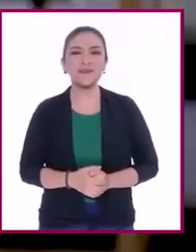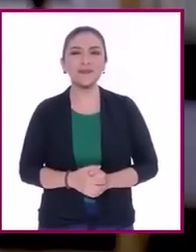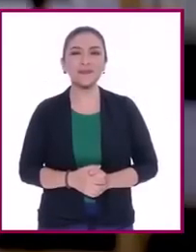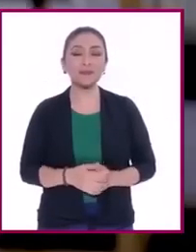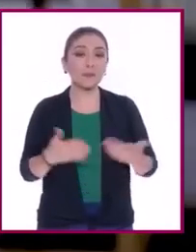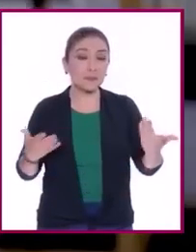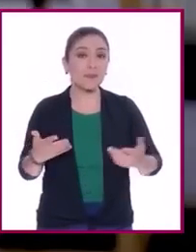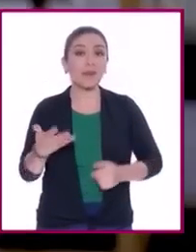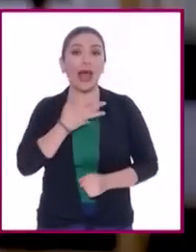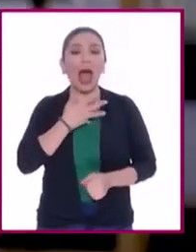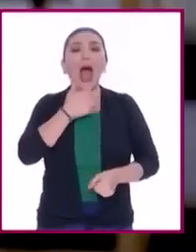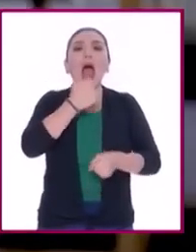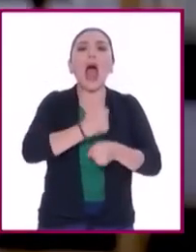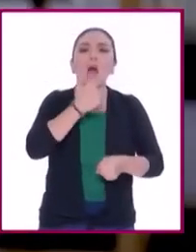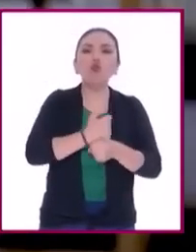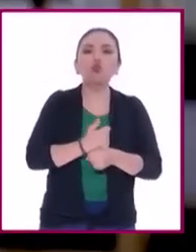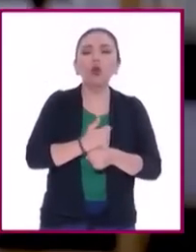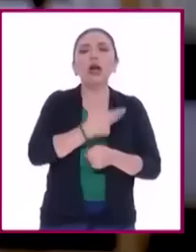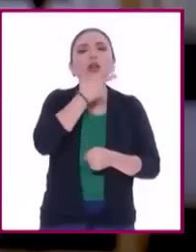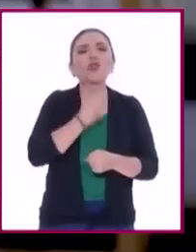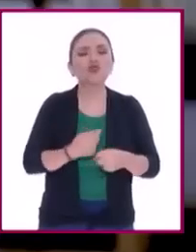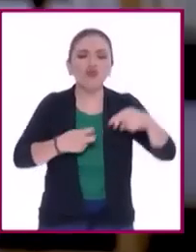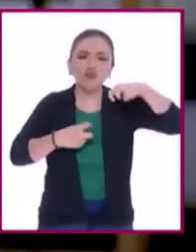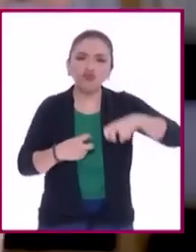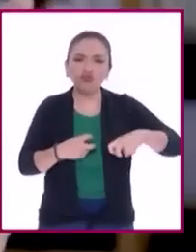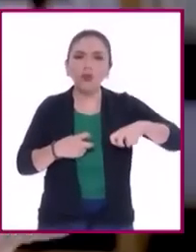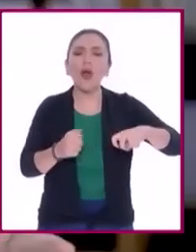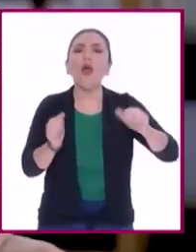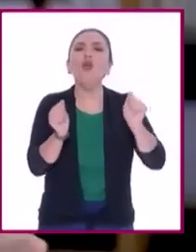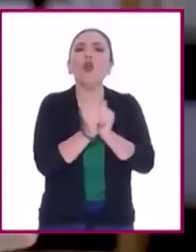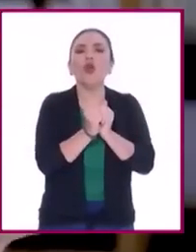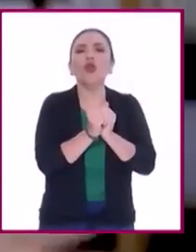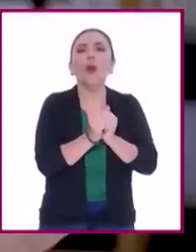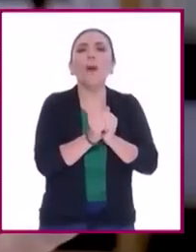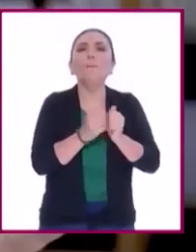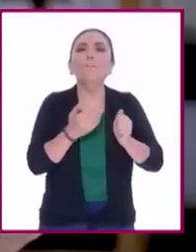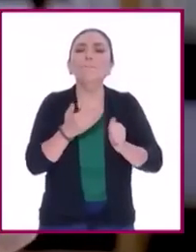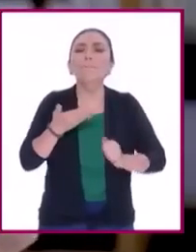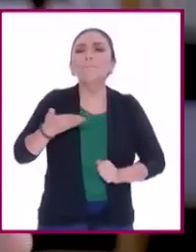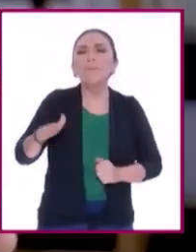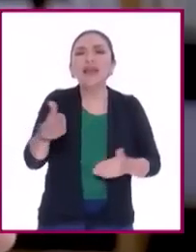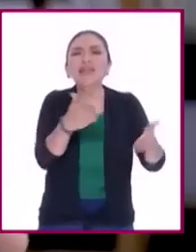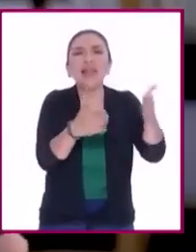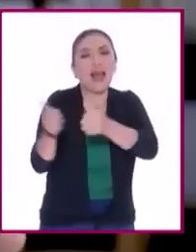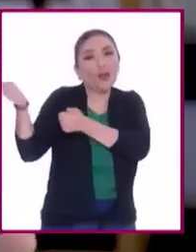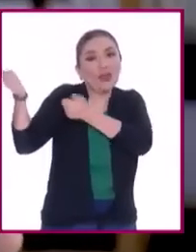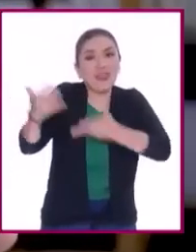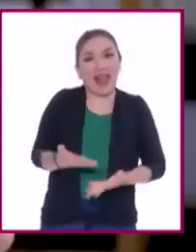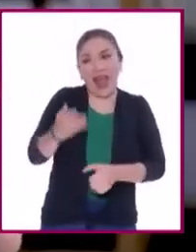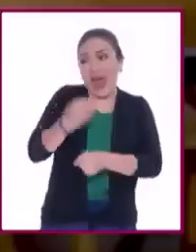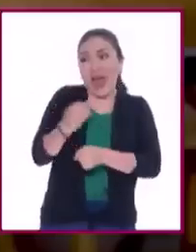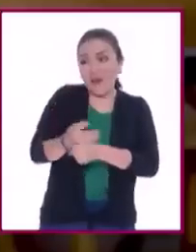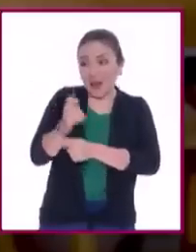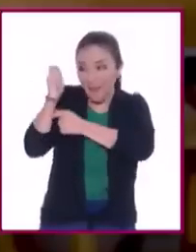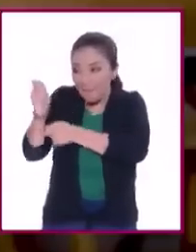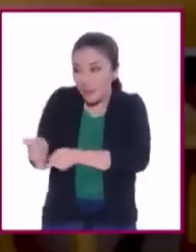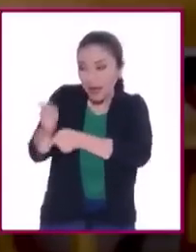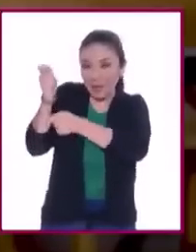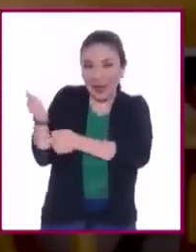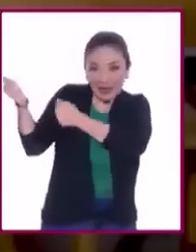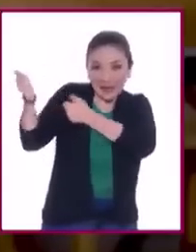están el abuelo está con con sus con sus que acaba de pescar